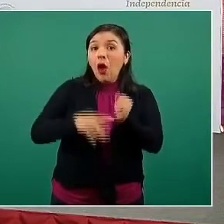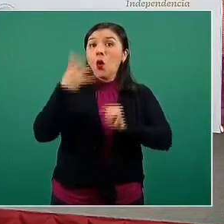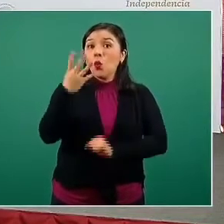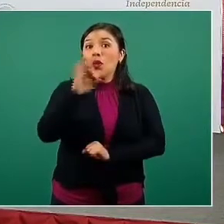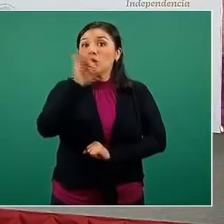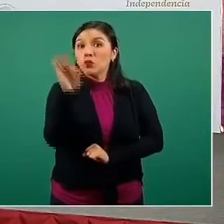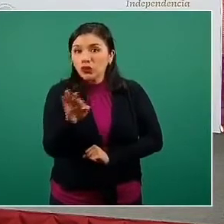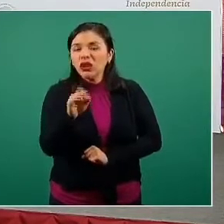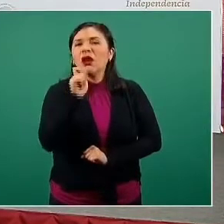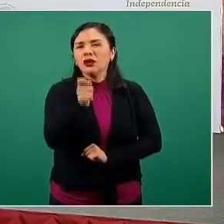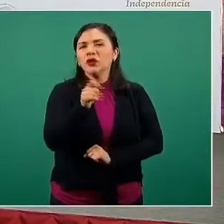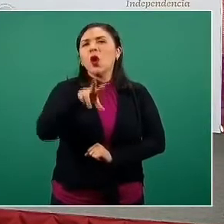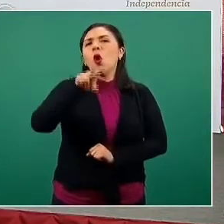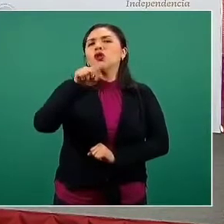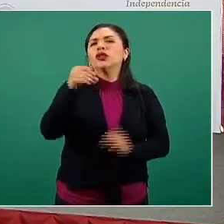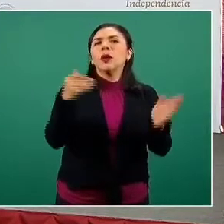decir,